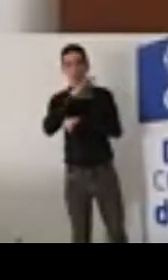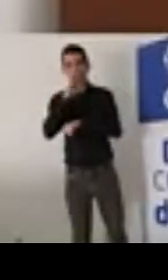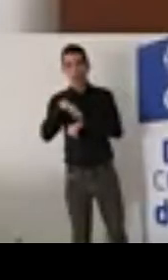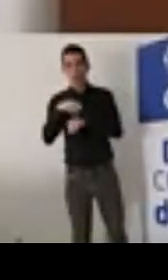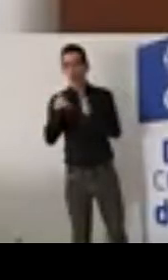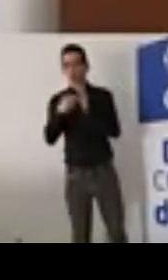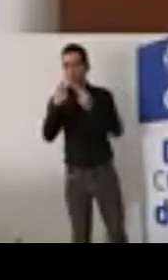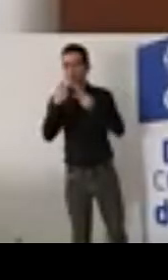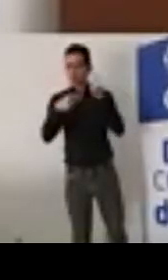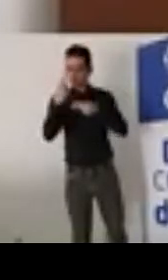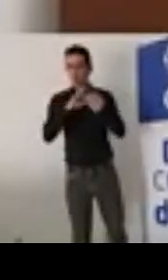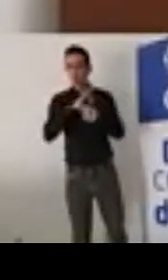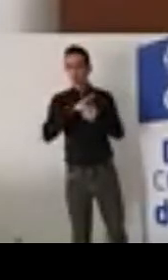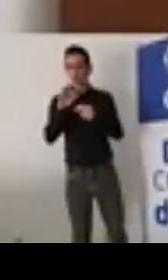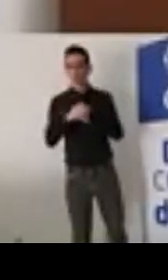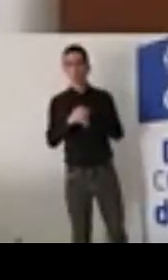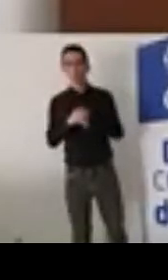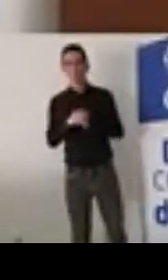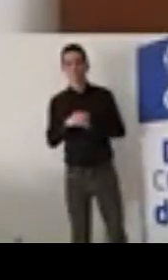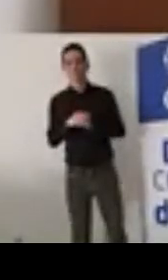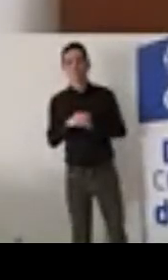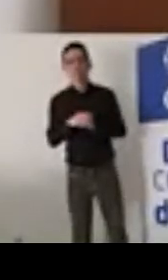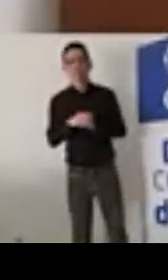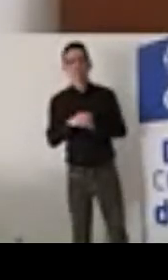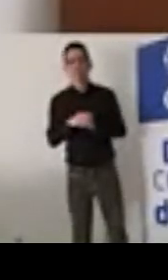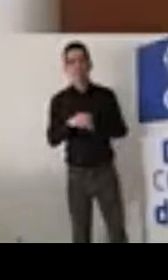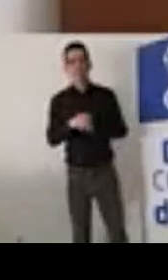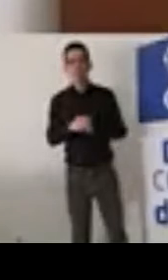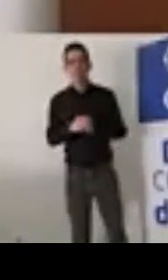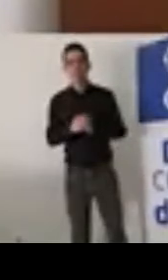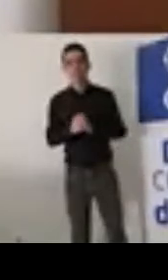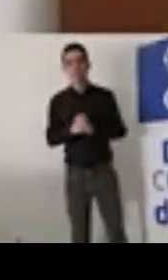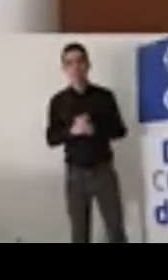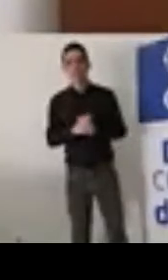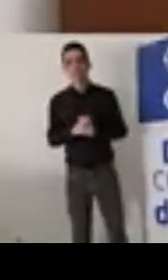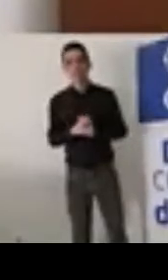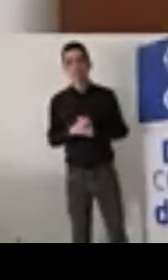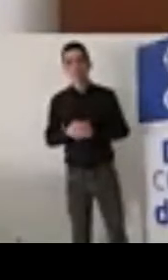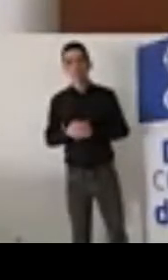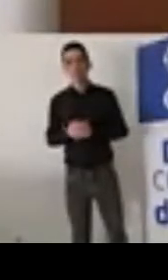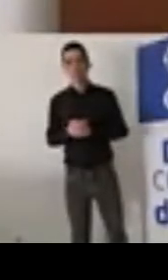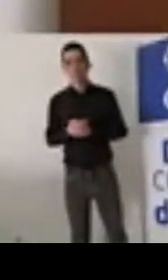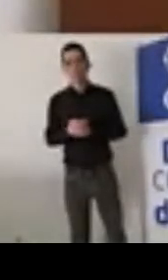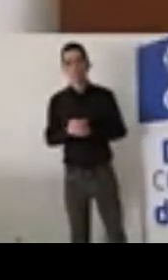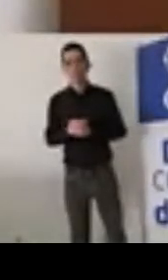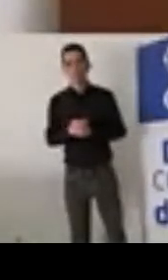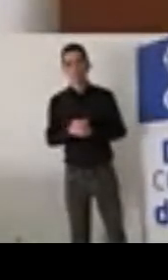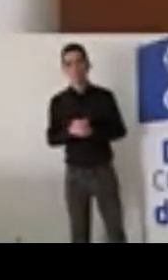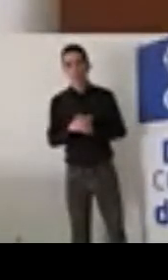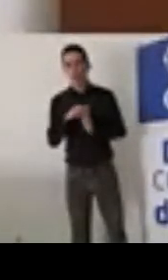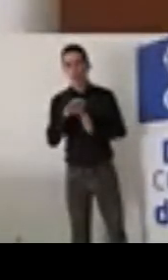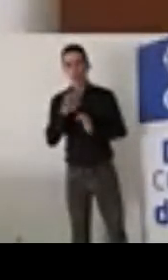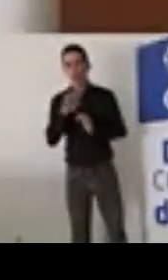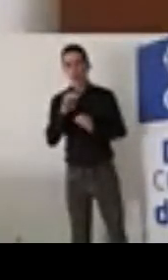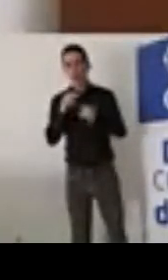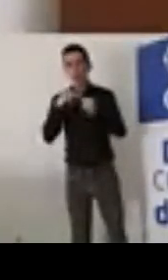van a tomar la palabra para ya dar la introducción a las y los expertos. Entonces, en una hora y media más o menos nos vamos a volver